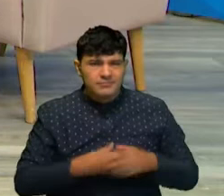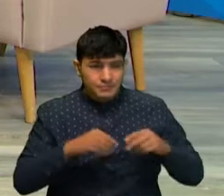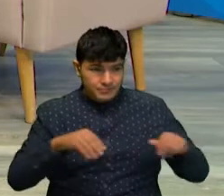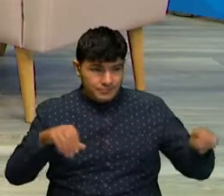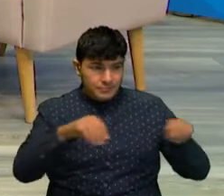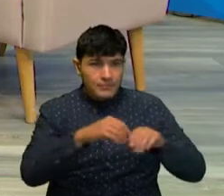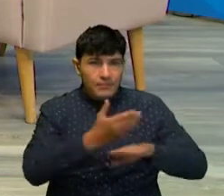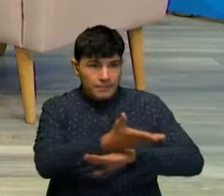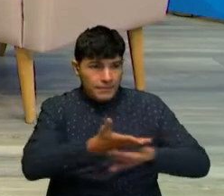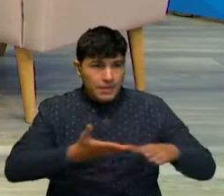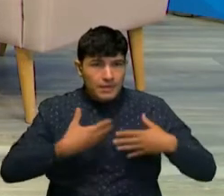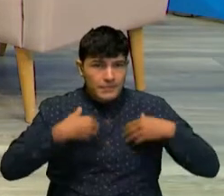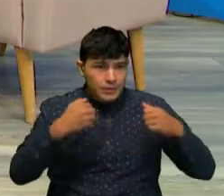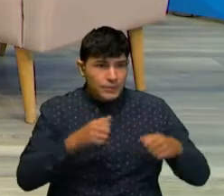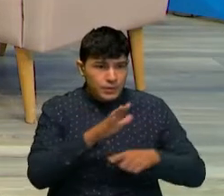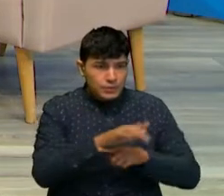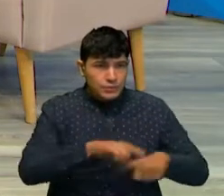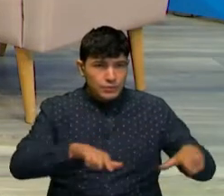pidió el establecimiento